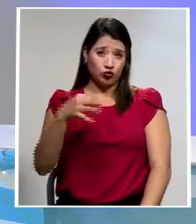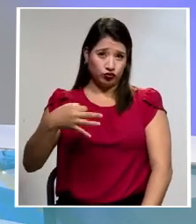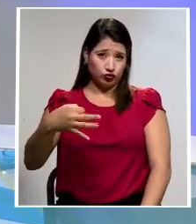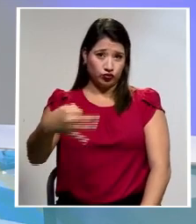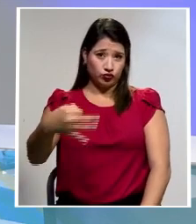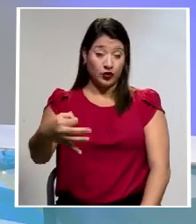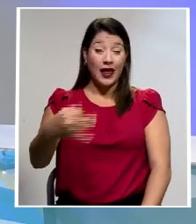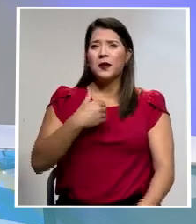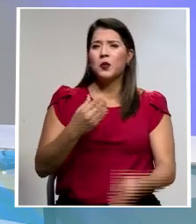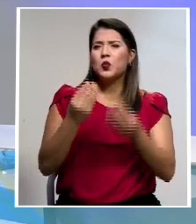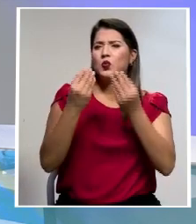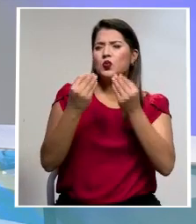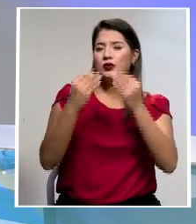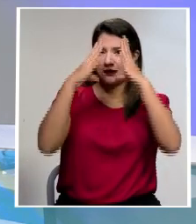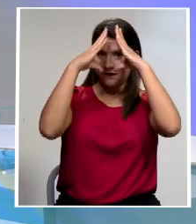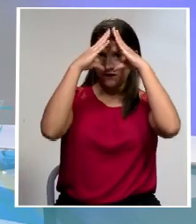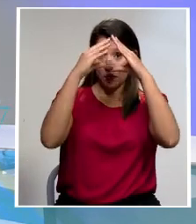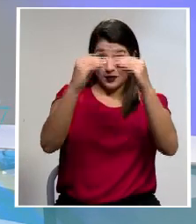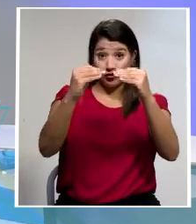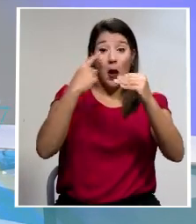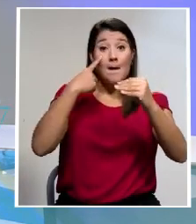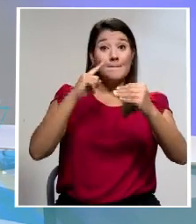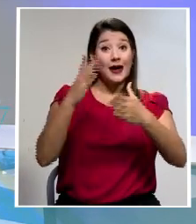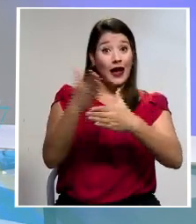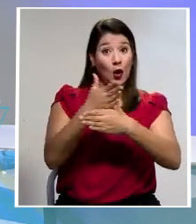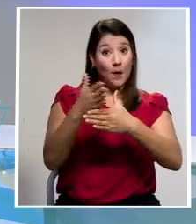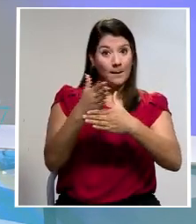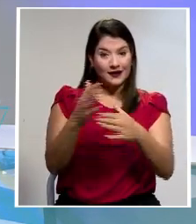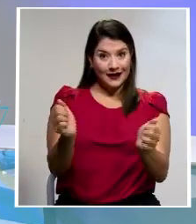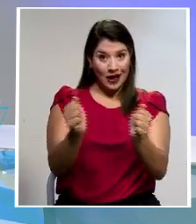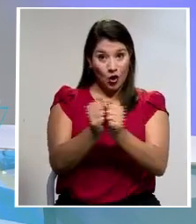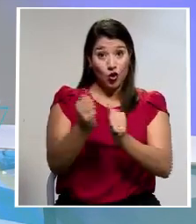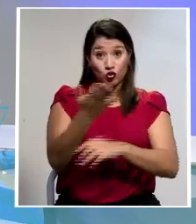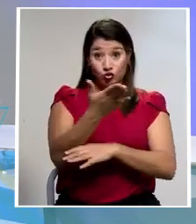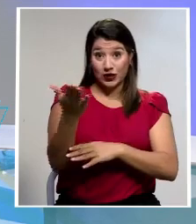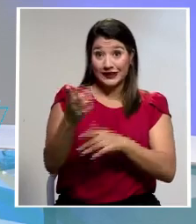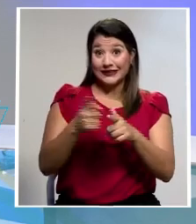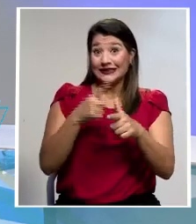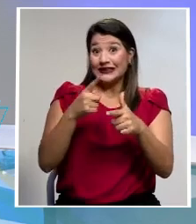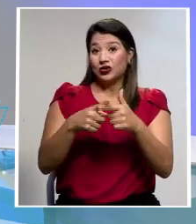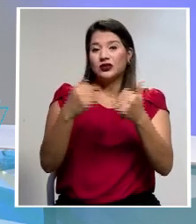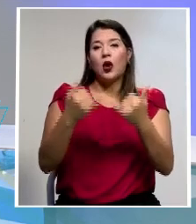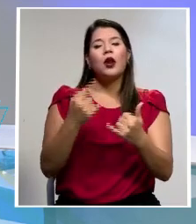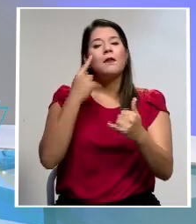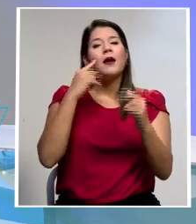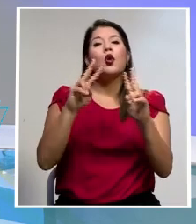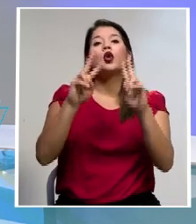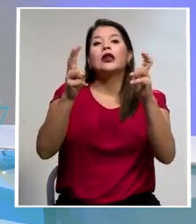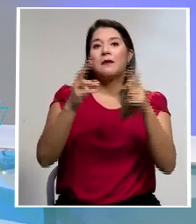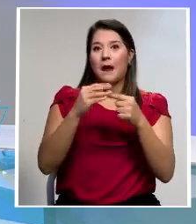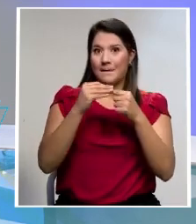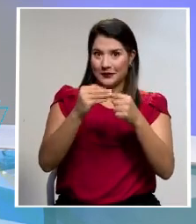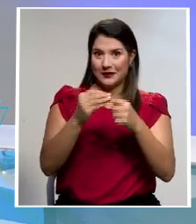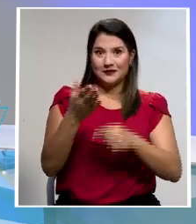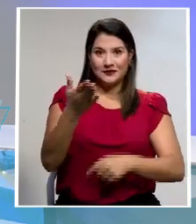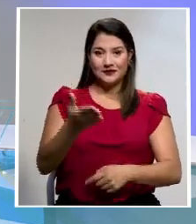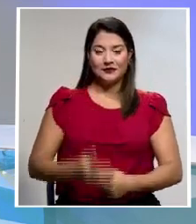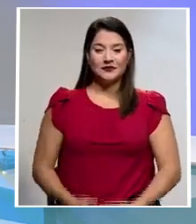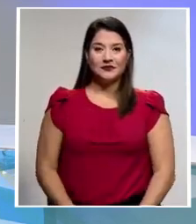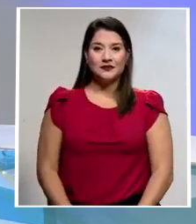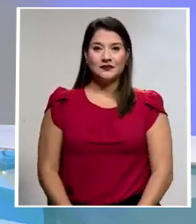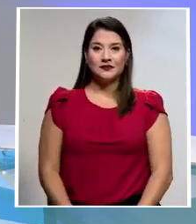tenemos muchísima información para compartir con ustedes. Así que vayamos a ver nuestros titulares.